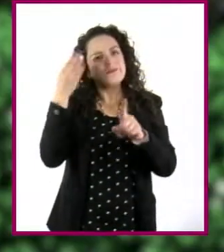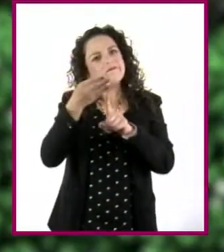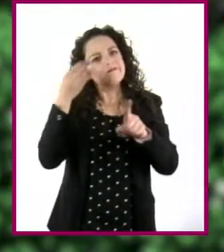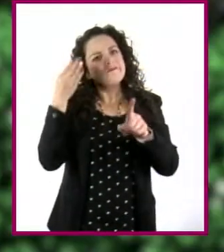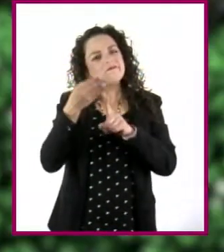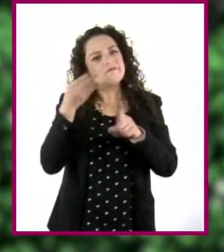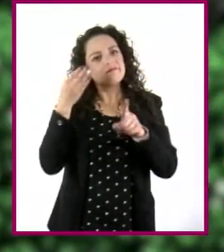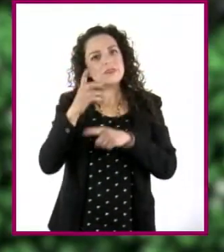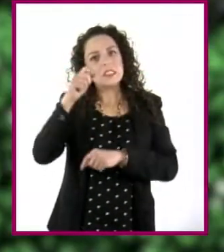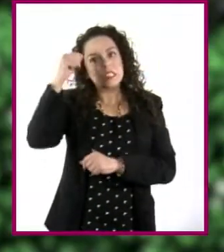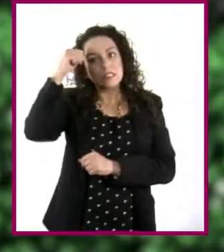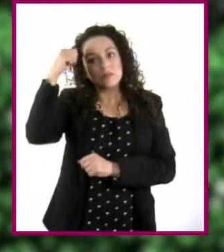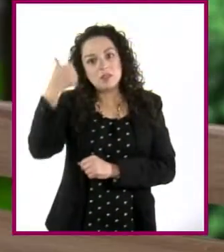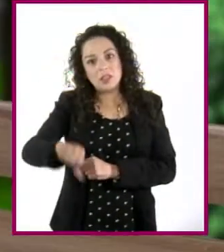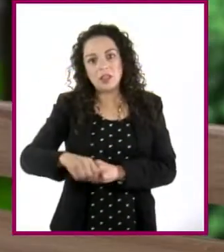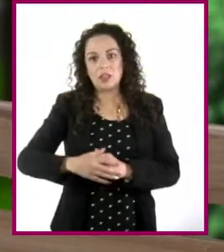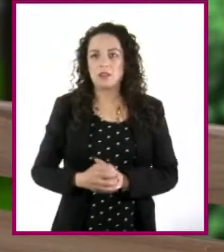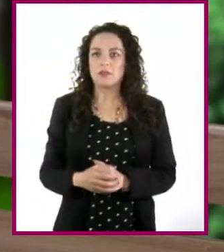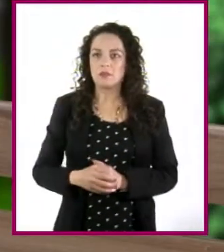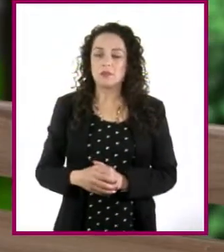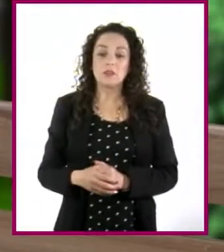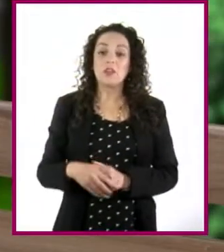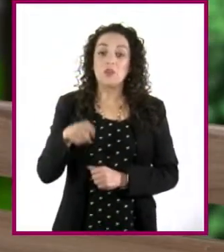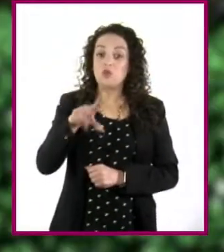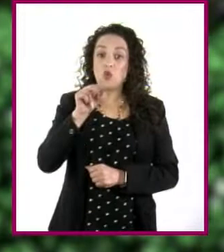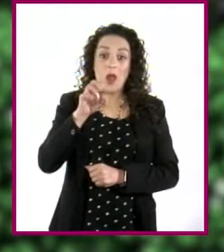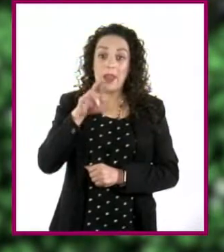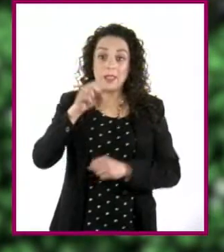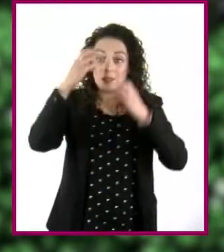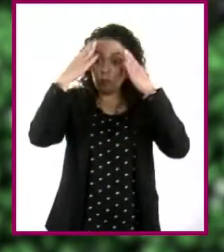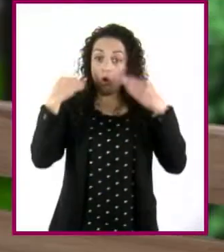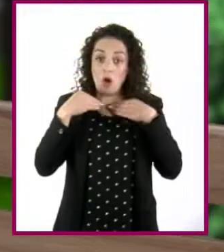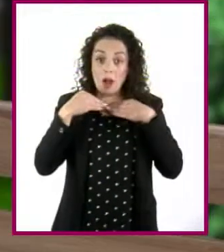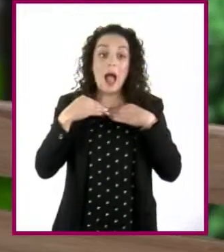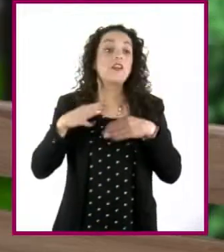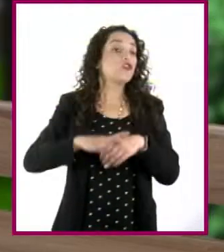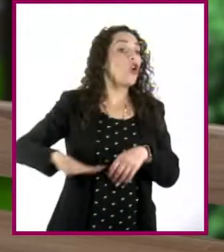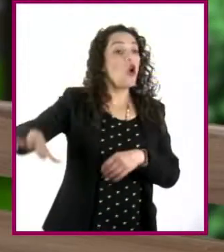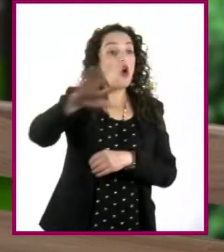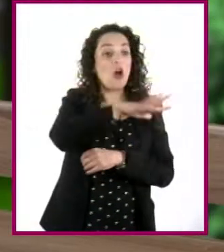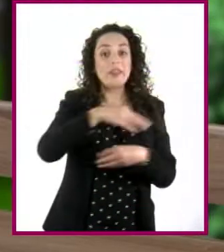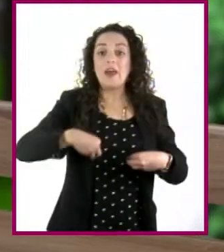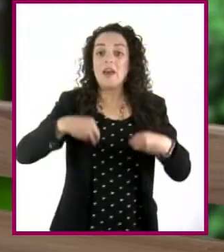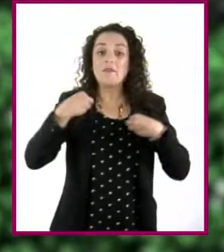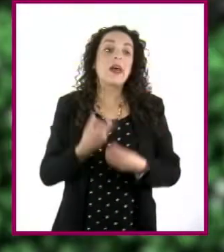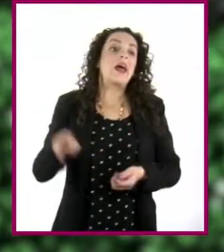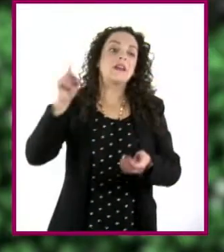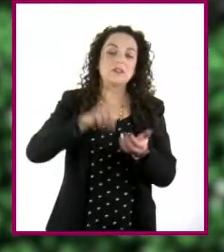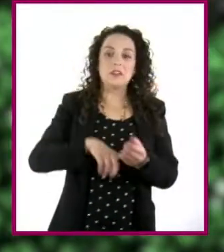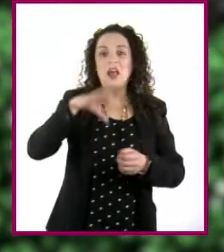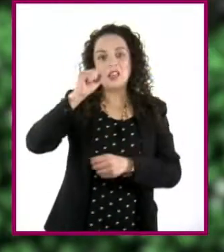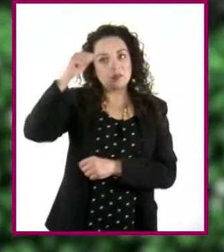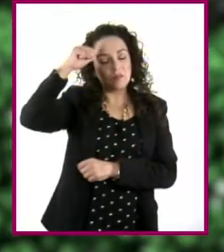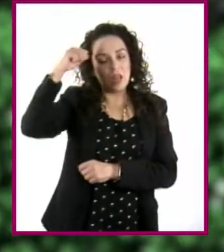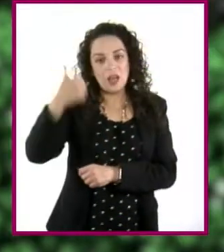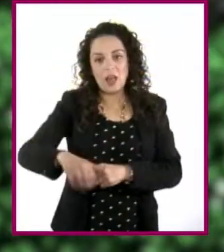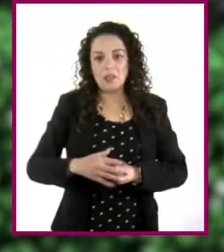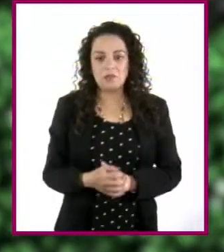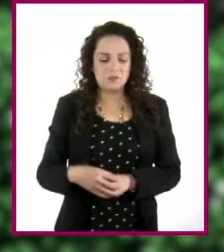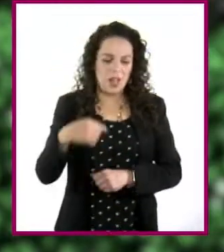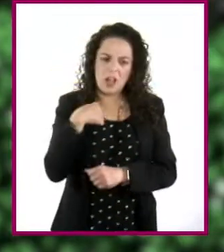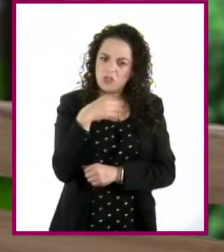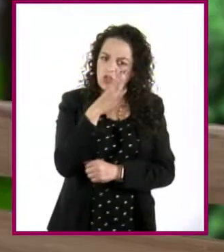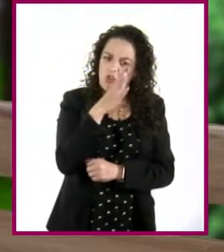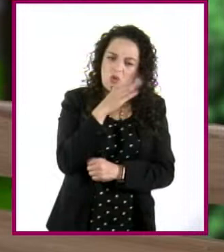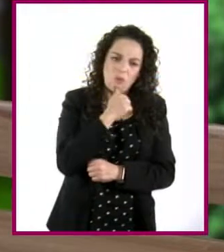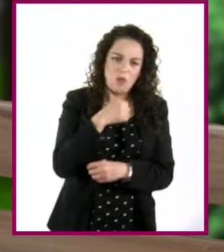sea vivir como una monja es pecado. Yo no podría ¿Qué? vivir como una monja. Claro que no,